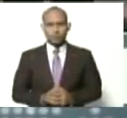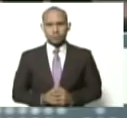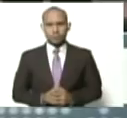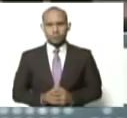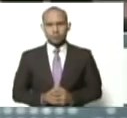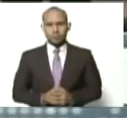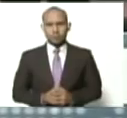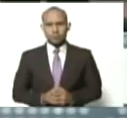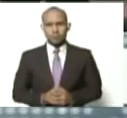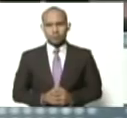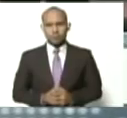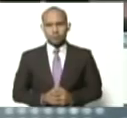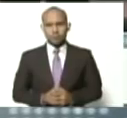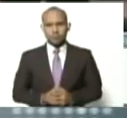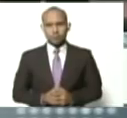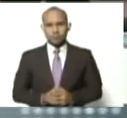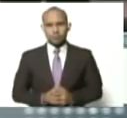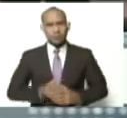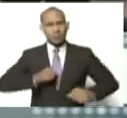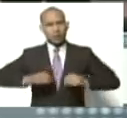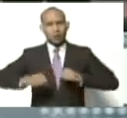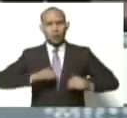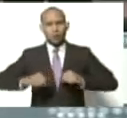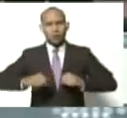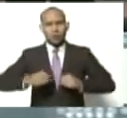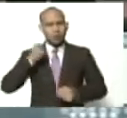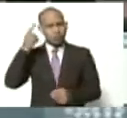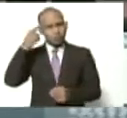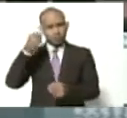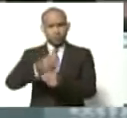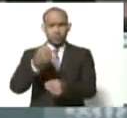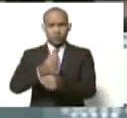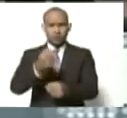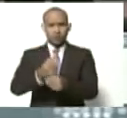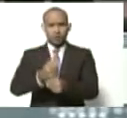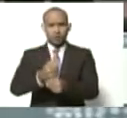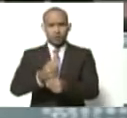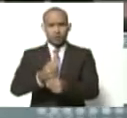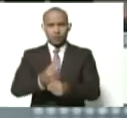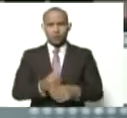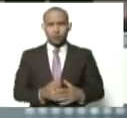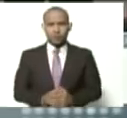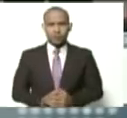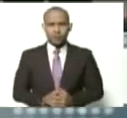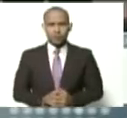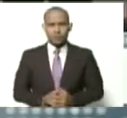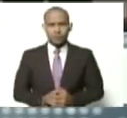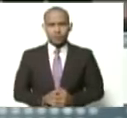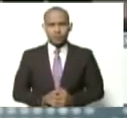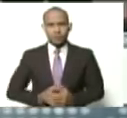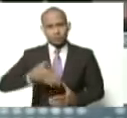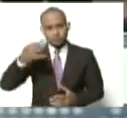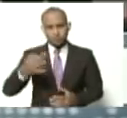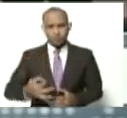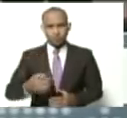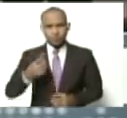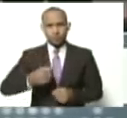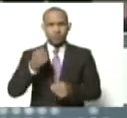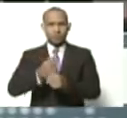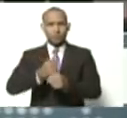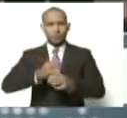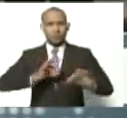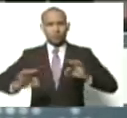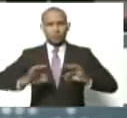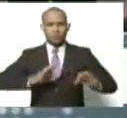por ejemplo, el movimiento de los trabajadores, el movimiento de la clase obrera en sí, tiene un conjunto de